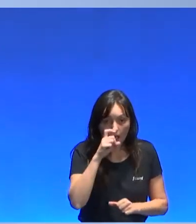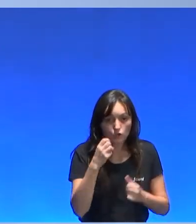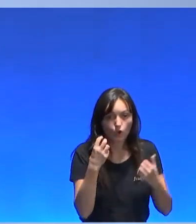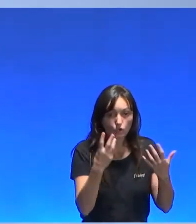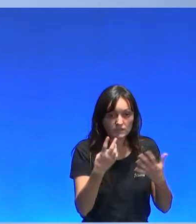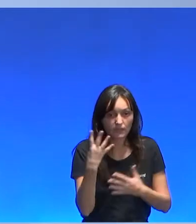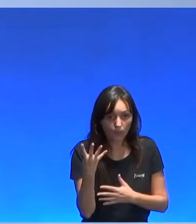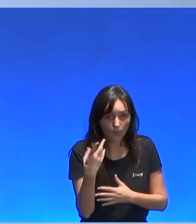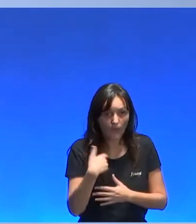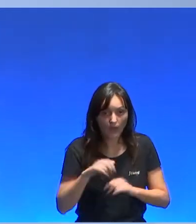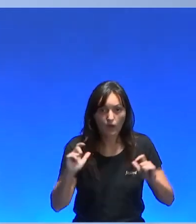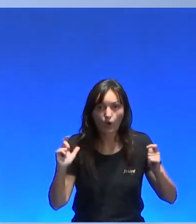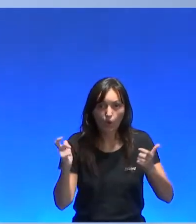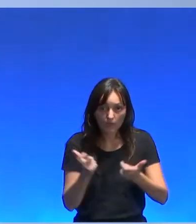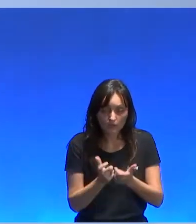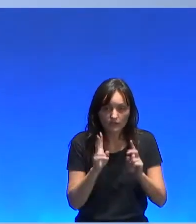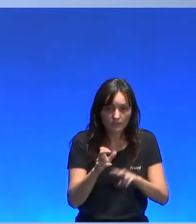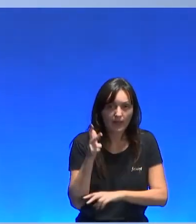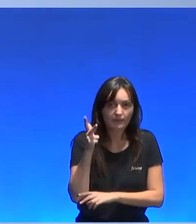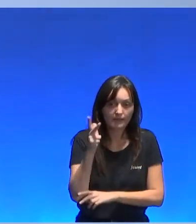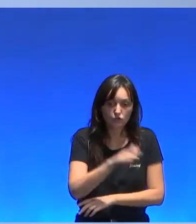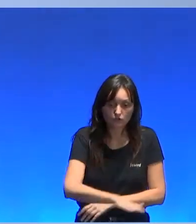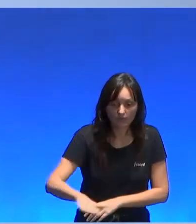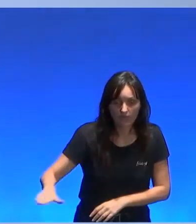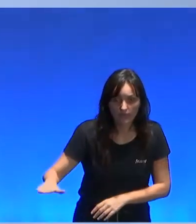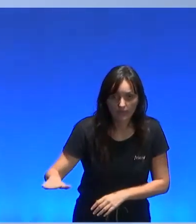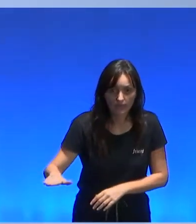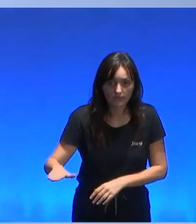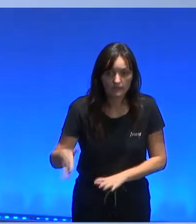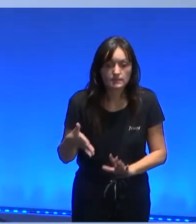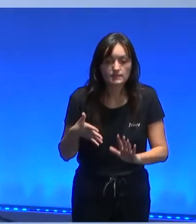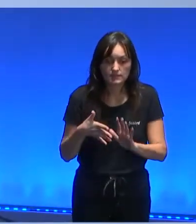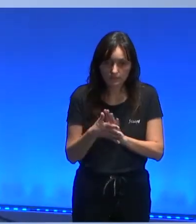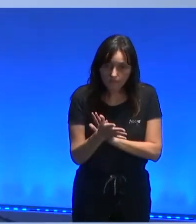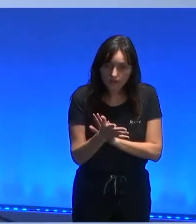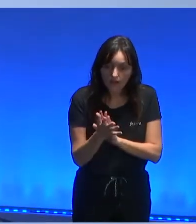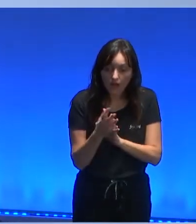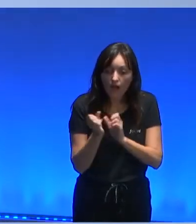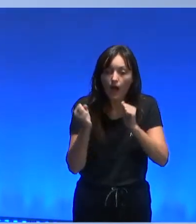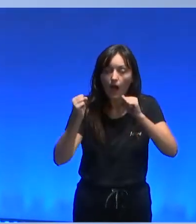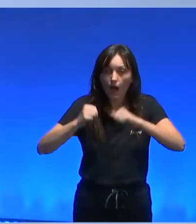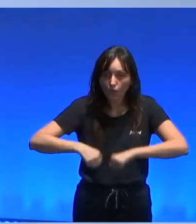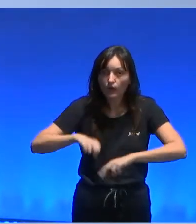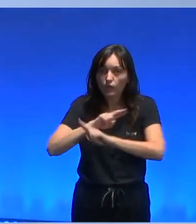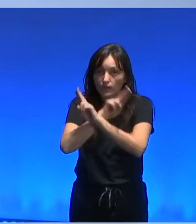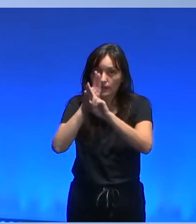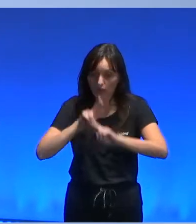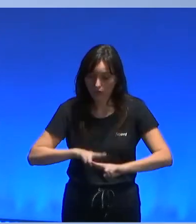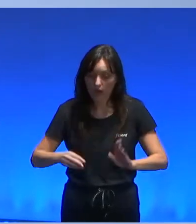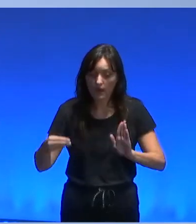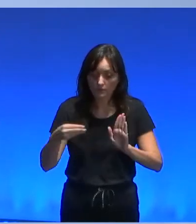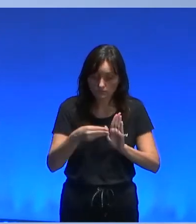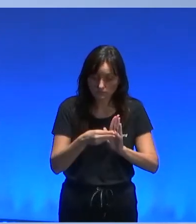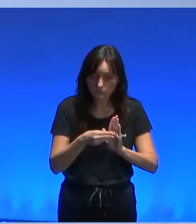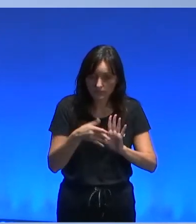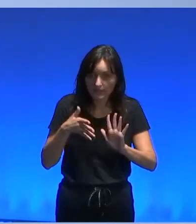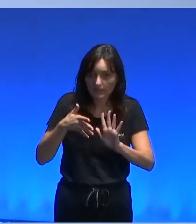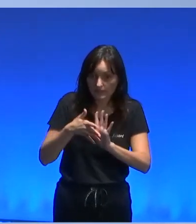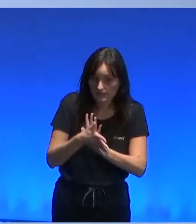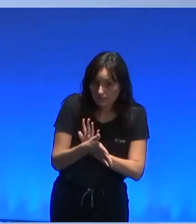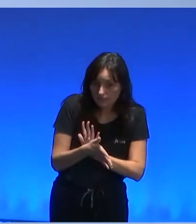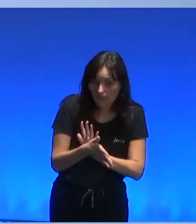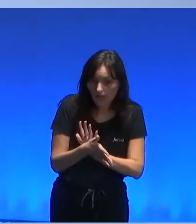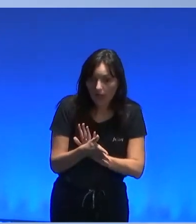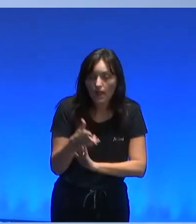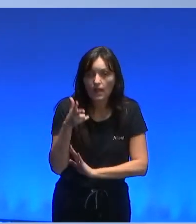la infancia, que significa que tenemos un tratado internacional que define cuáles son